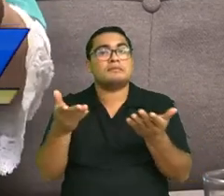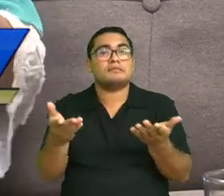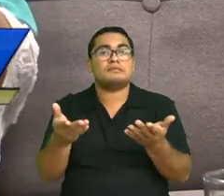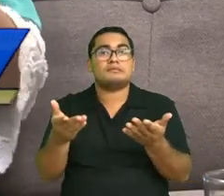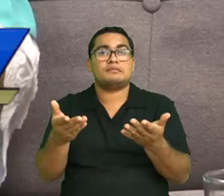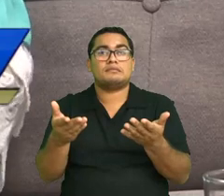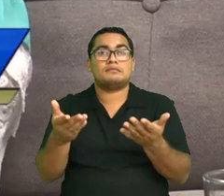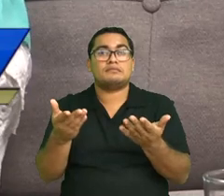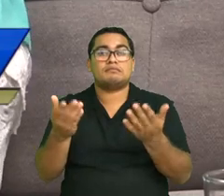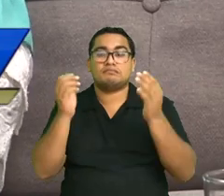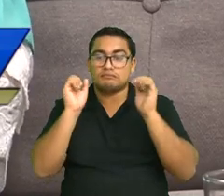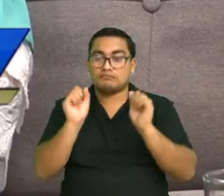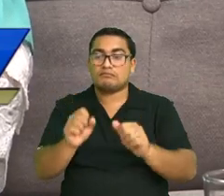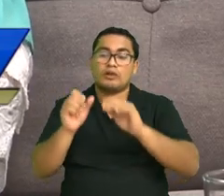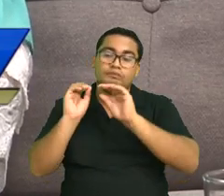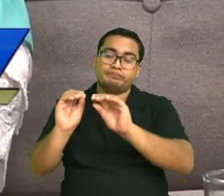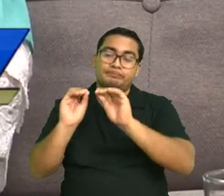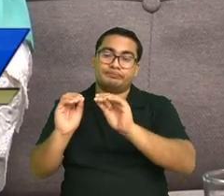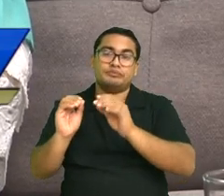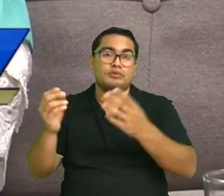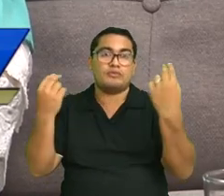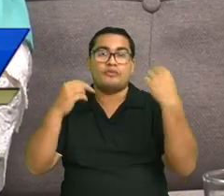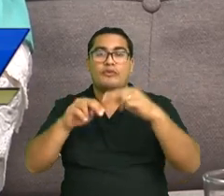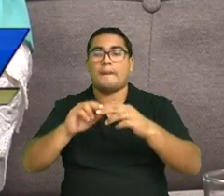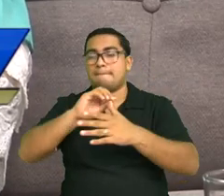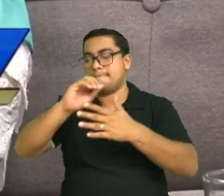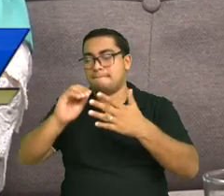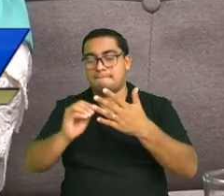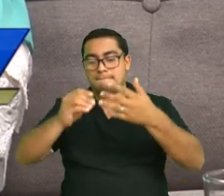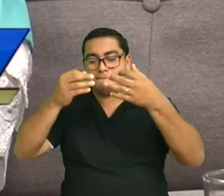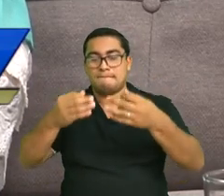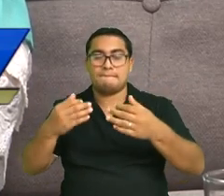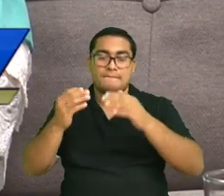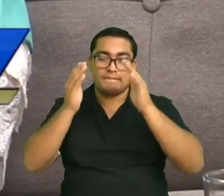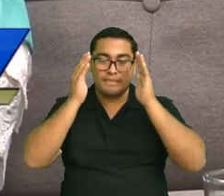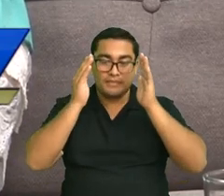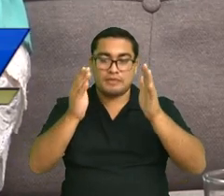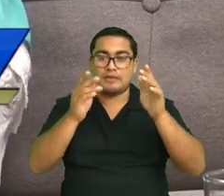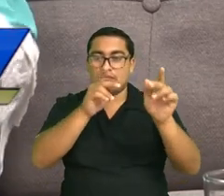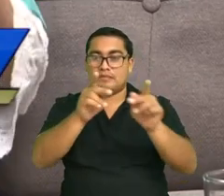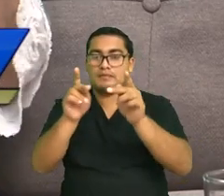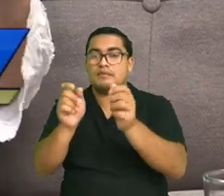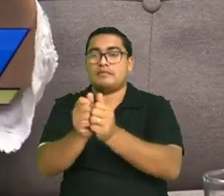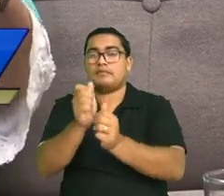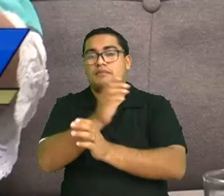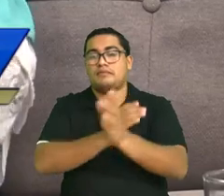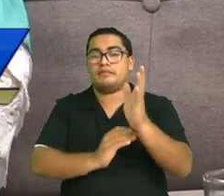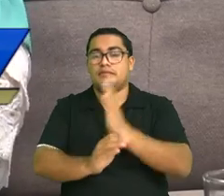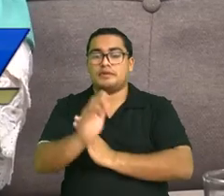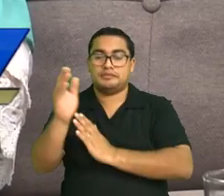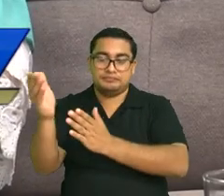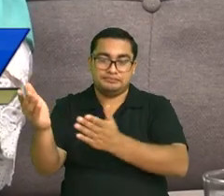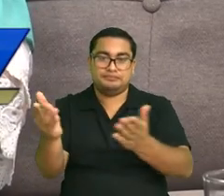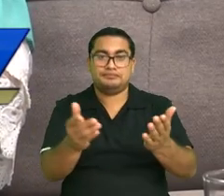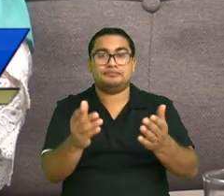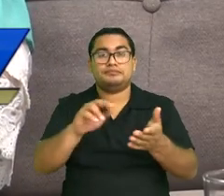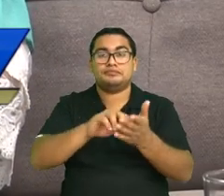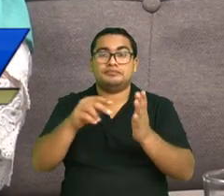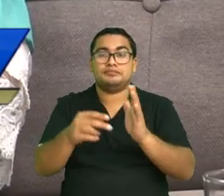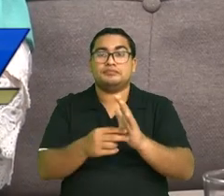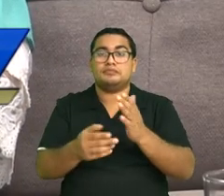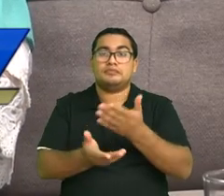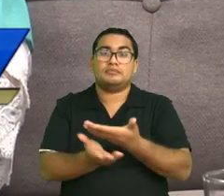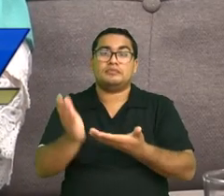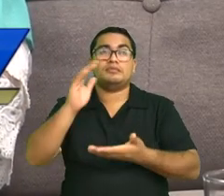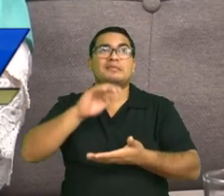preparar pedagógicamente a los maestros y puedan pues atender a los estudiantes, y eso es parte pues de esta restitución de los